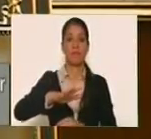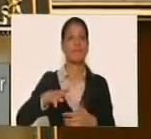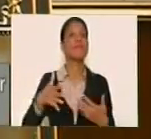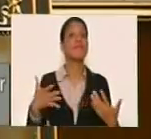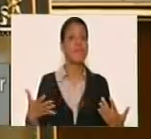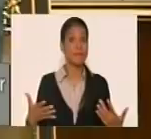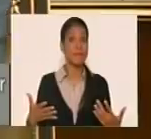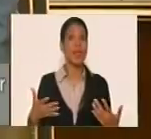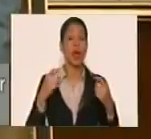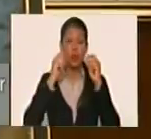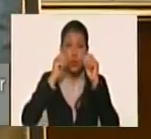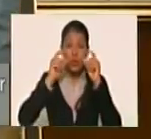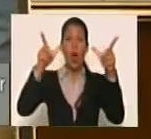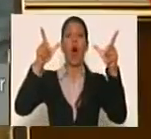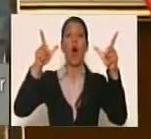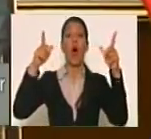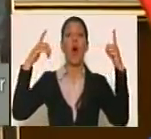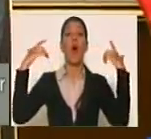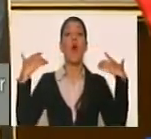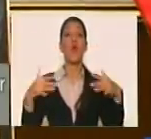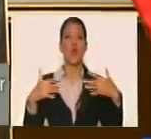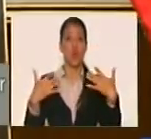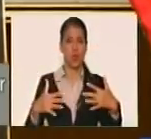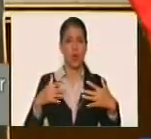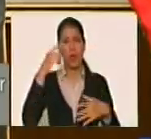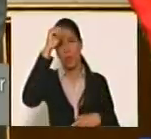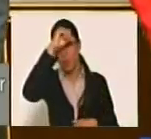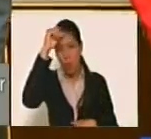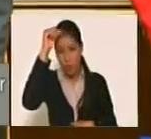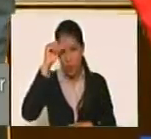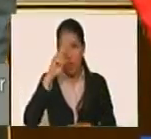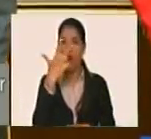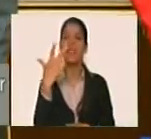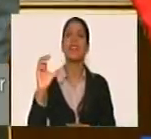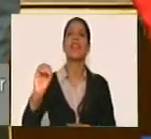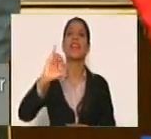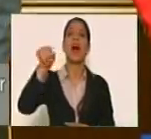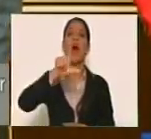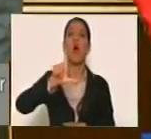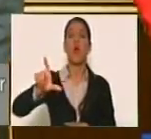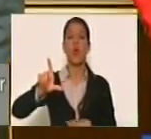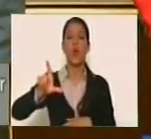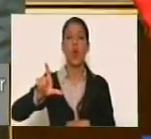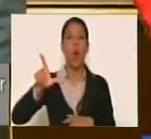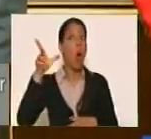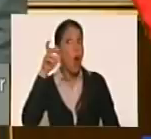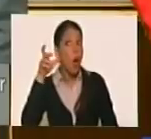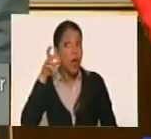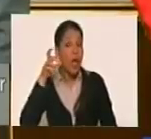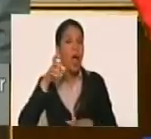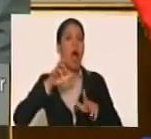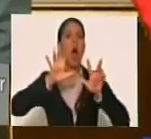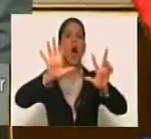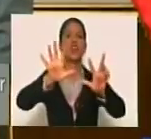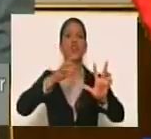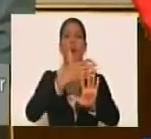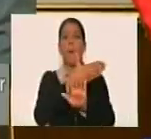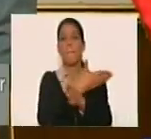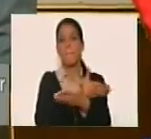Y esa fue la gran sorpresa del domingo 30 de julio, cuando más de 8 millones de